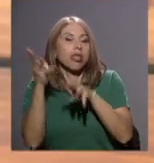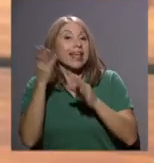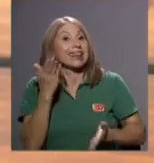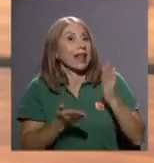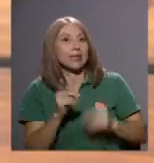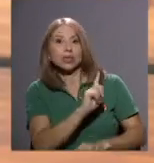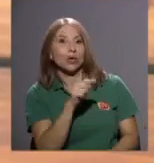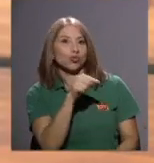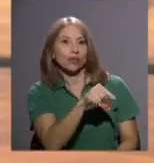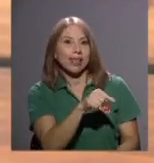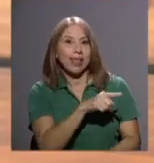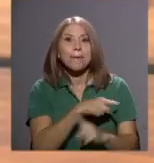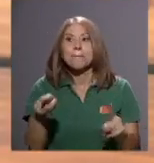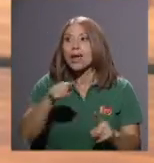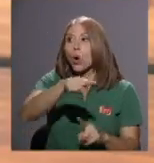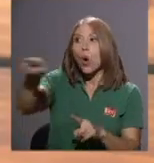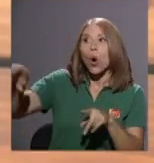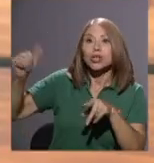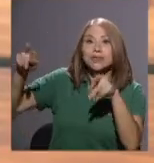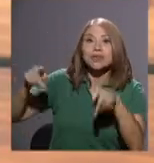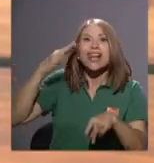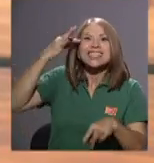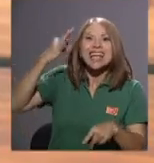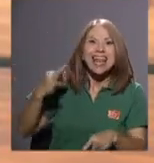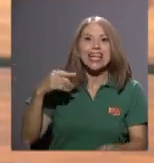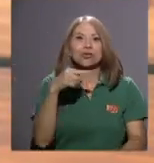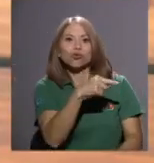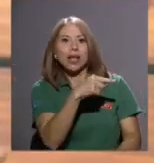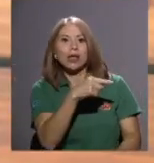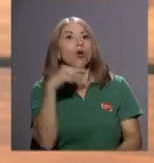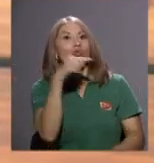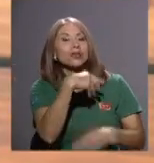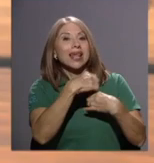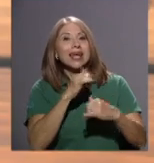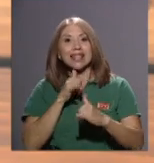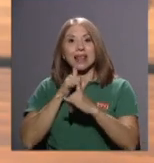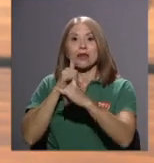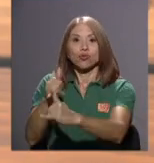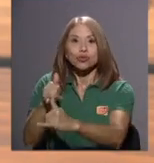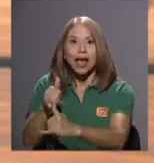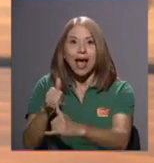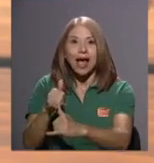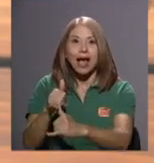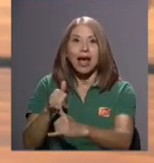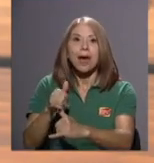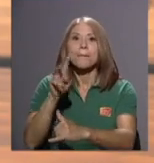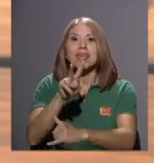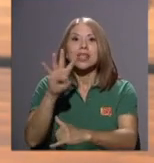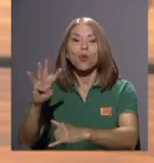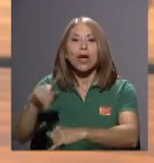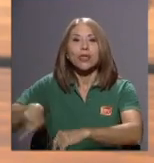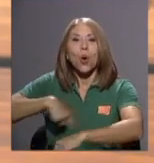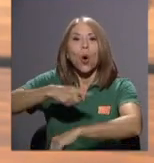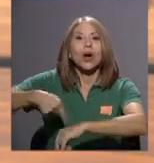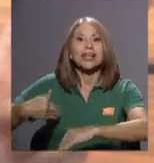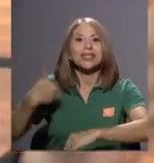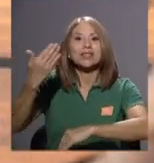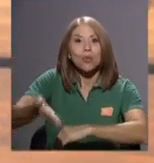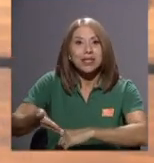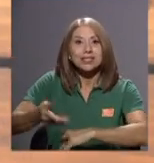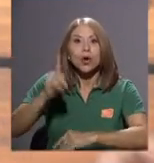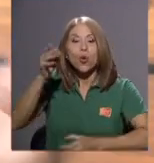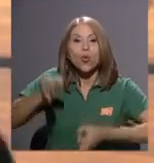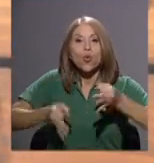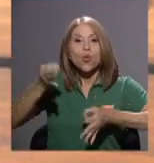que es usted. Usted pone la denuncia y 24 horas después un juez de la República va a decidir sobre la remoción de ese contenido,